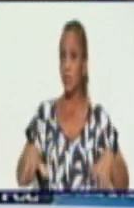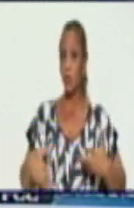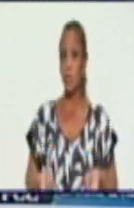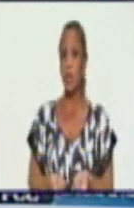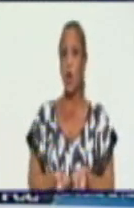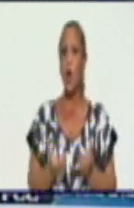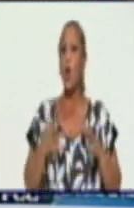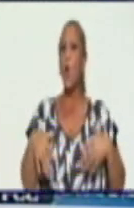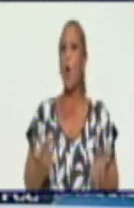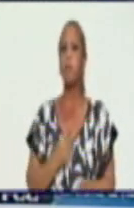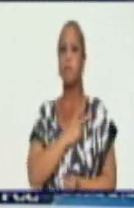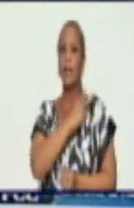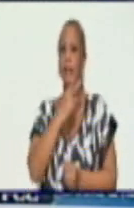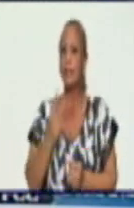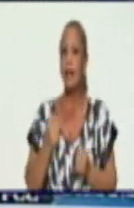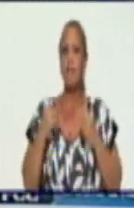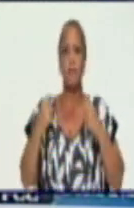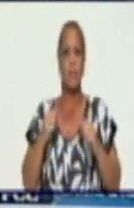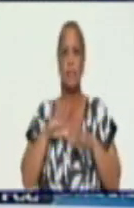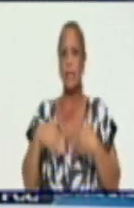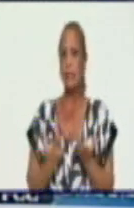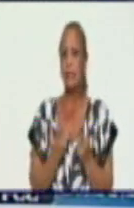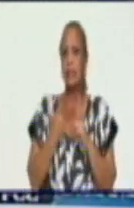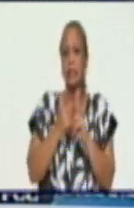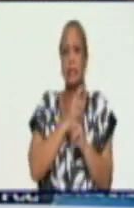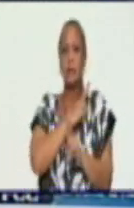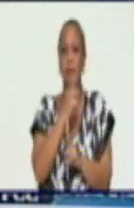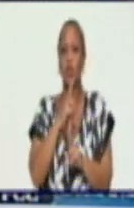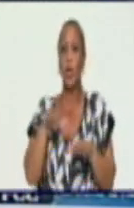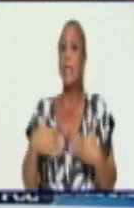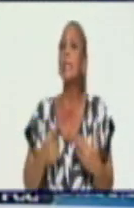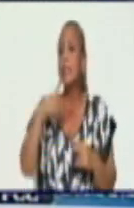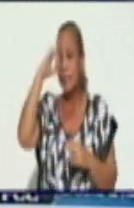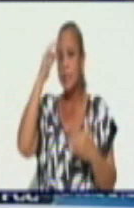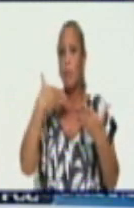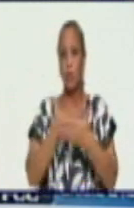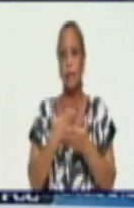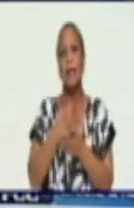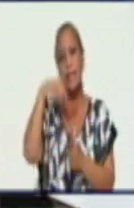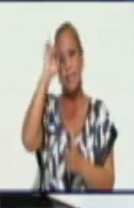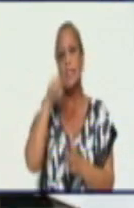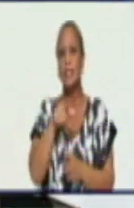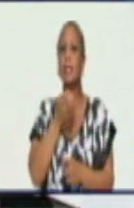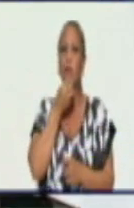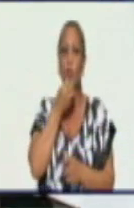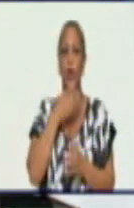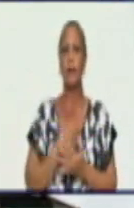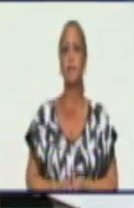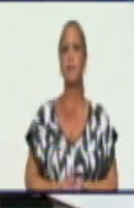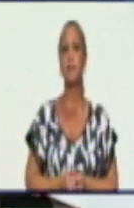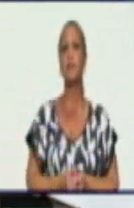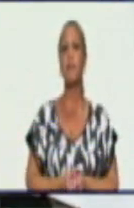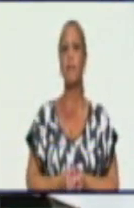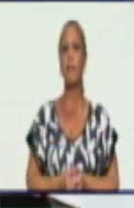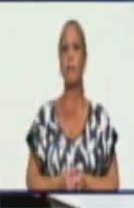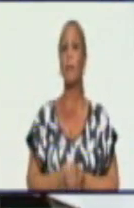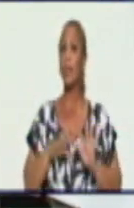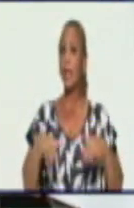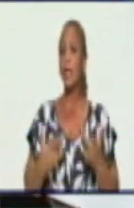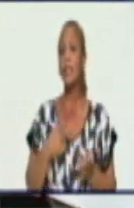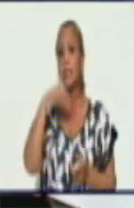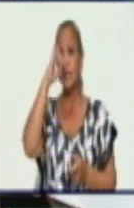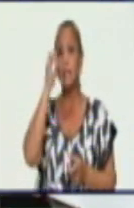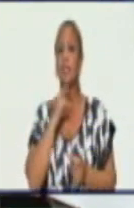la valentía con la firmeza con la seguridad la victoria y demostrar que sí se puede sin dudas es lo que indica